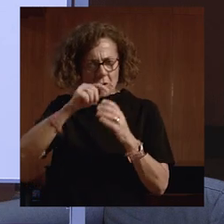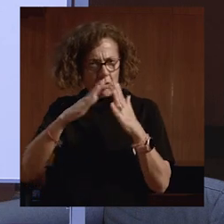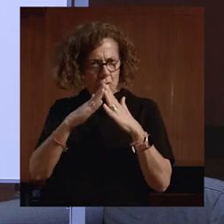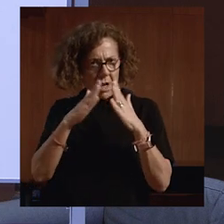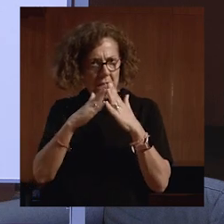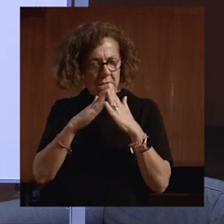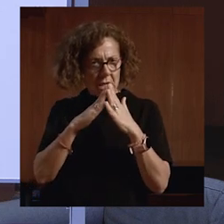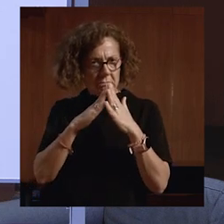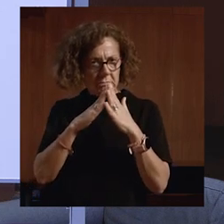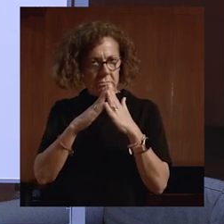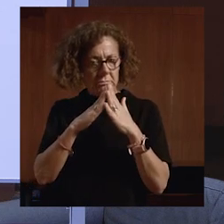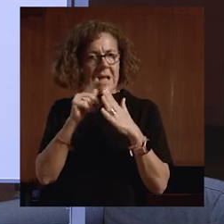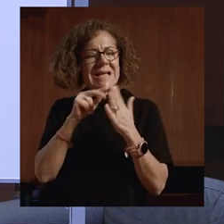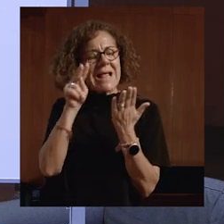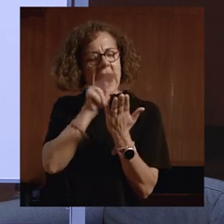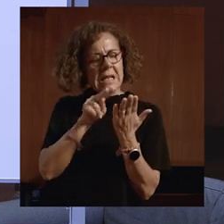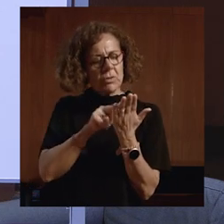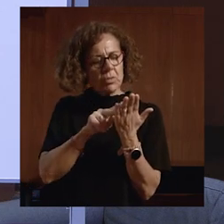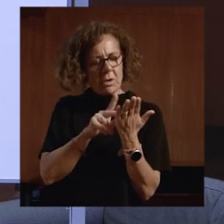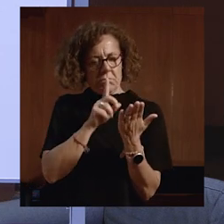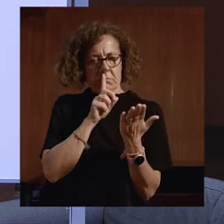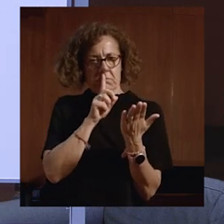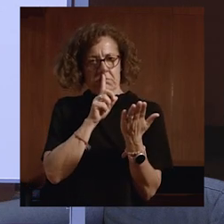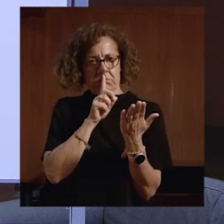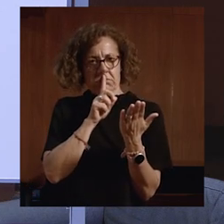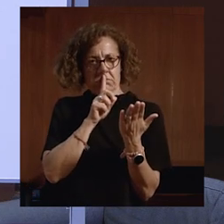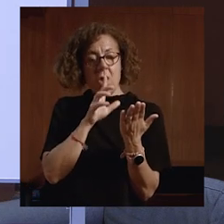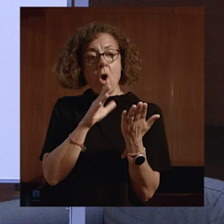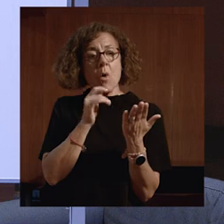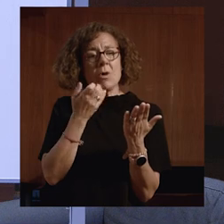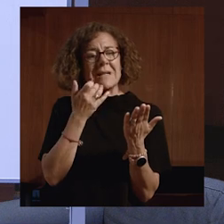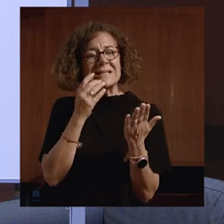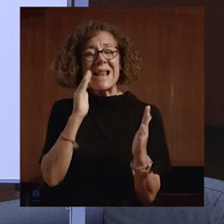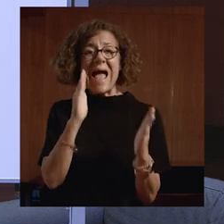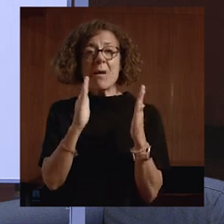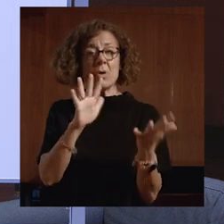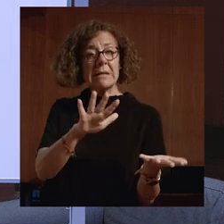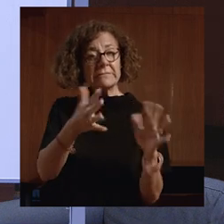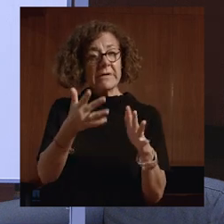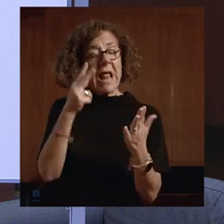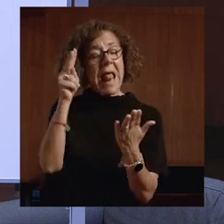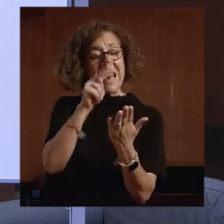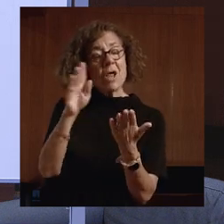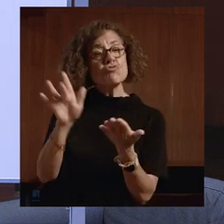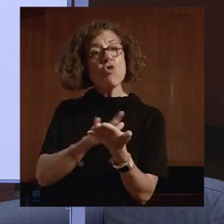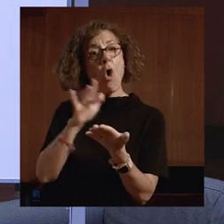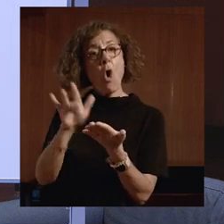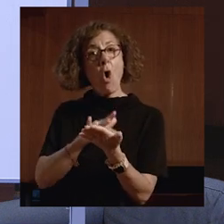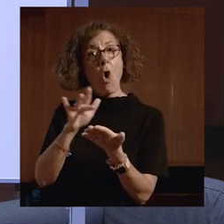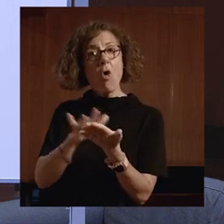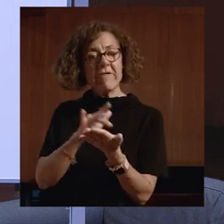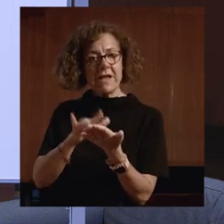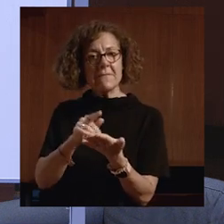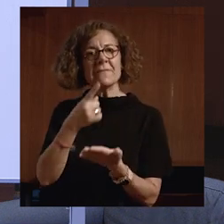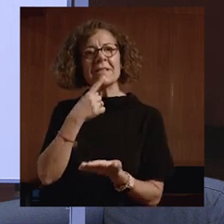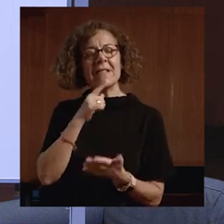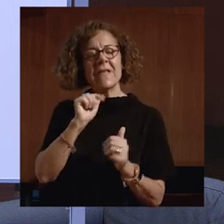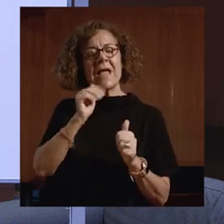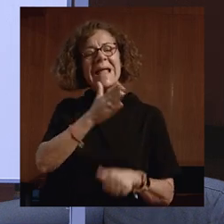hogar, ¿no? Esa lectura en silencio. Porque incluso si veis, hay una época de transición en la que uno lee una novela y el novelista dice, querido